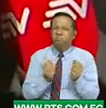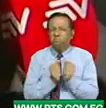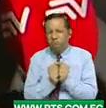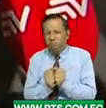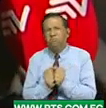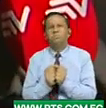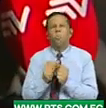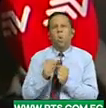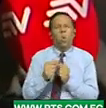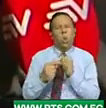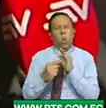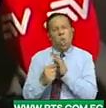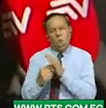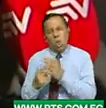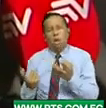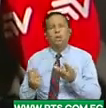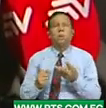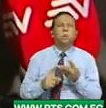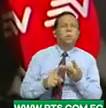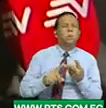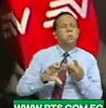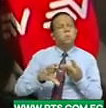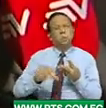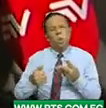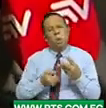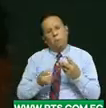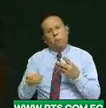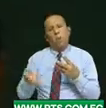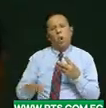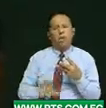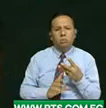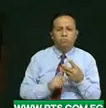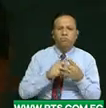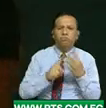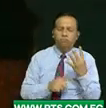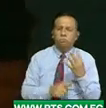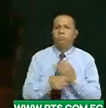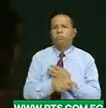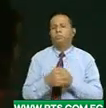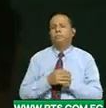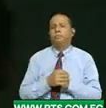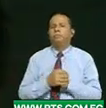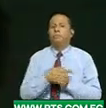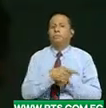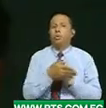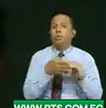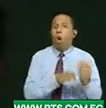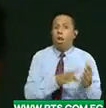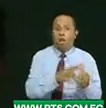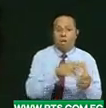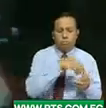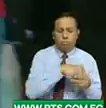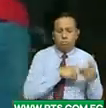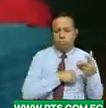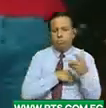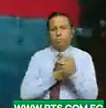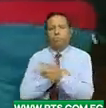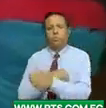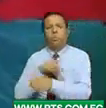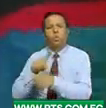por intimidación y otra por asesinato. El cuerpo fue trasladado hasta la morgue, en donde se harán los